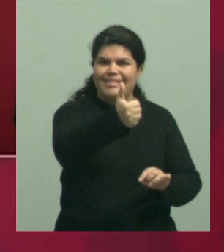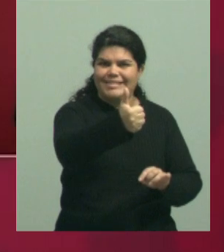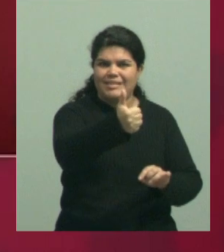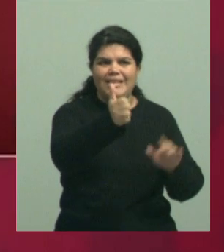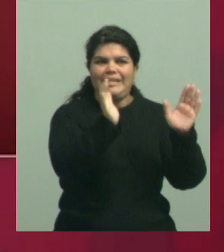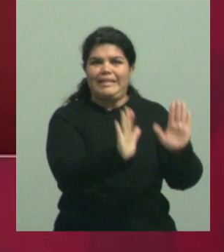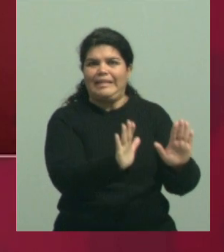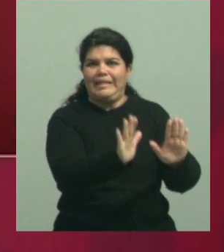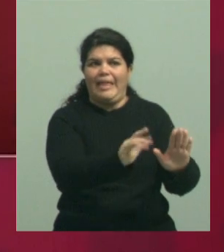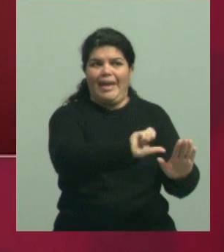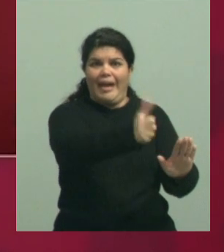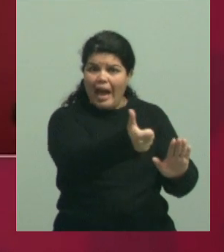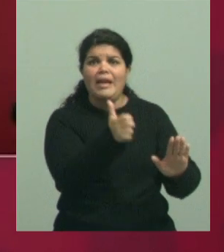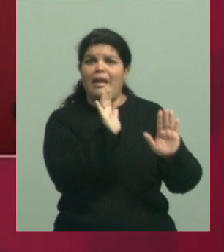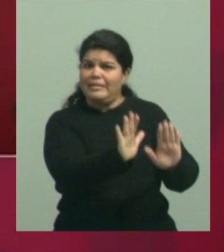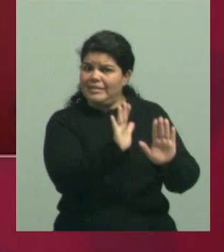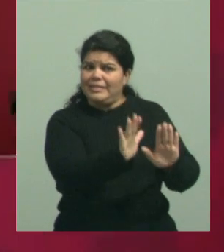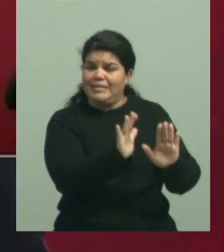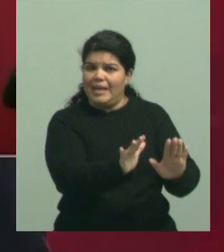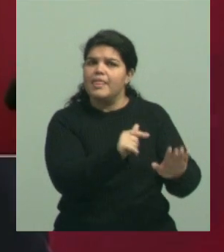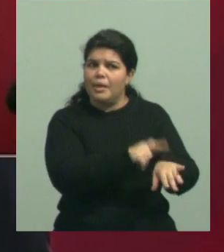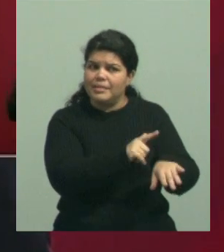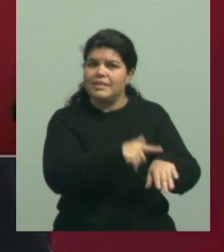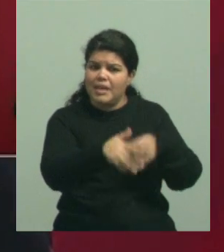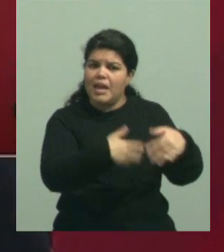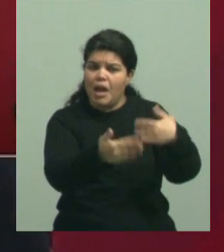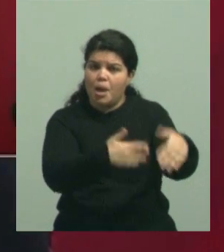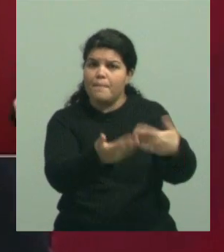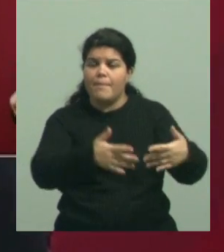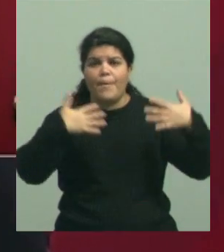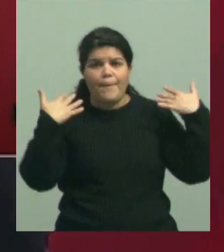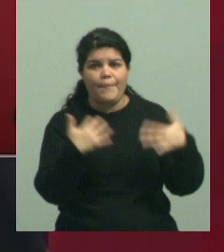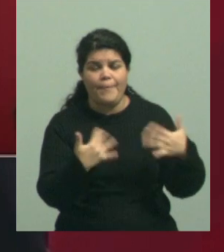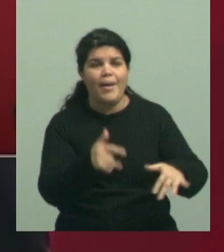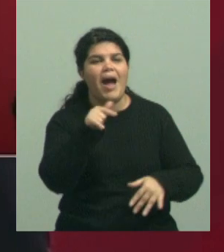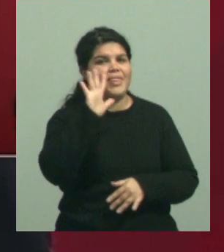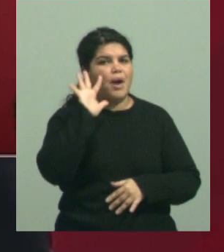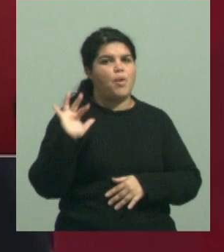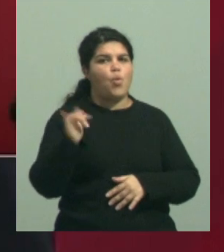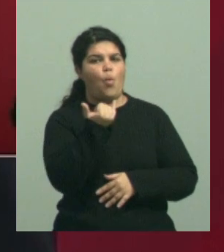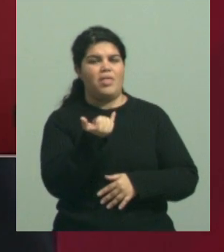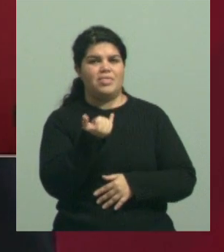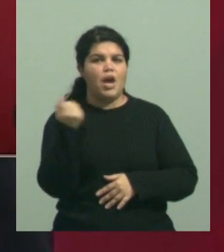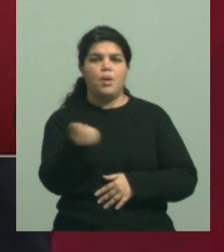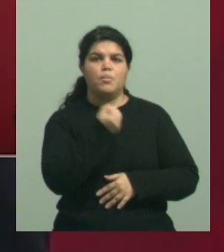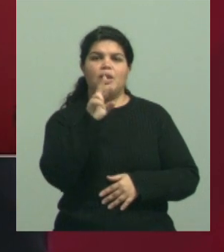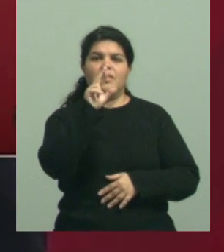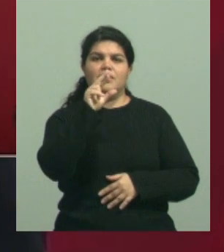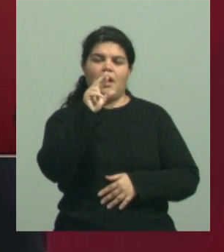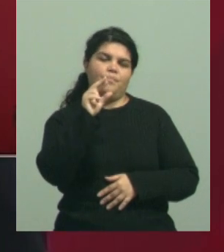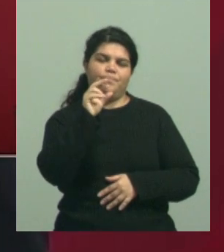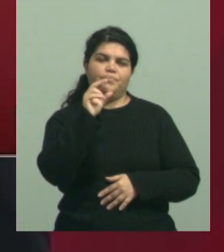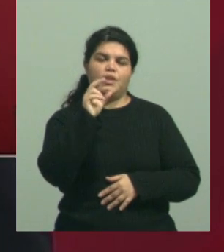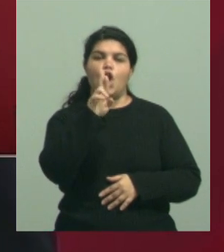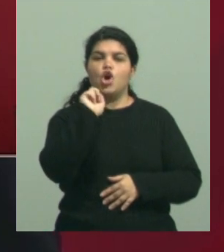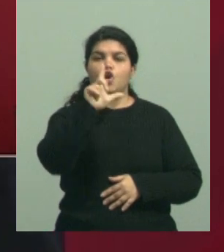En cuanto a los tiempos, yo creo que ahí es donde se va a empezar a definir por ahí un rol específico de López Obrador.